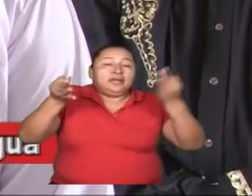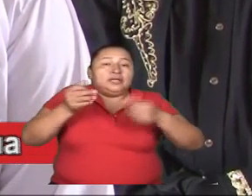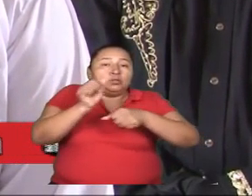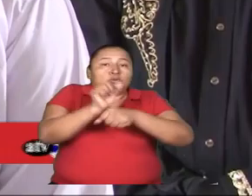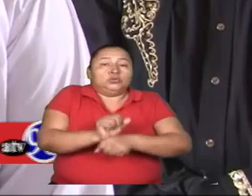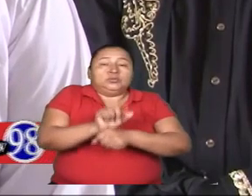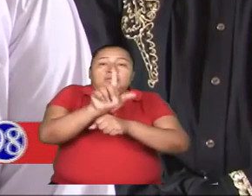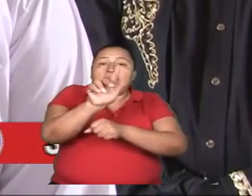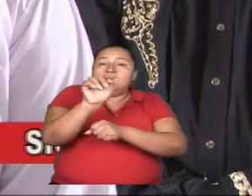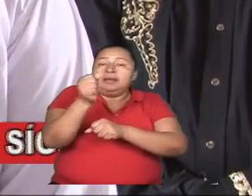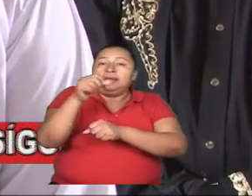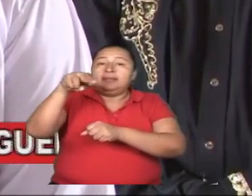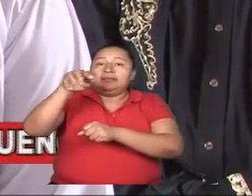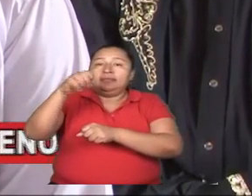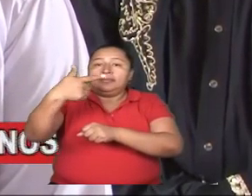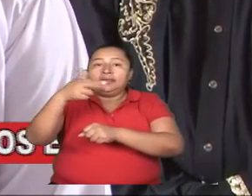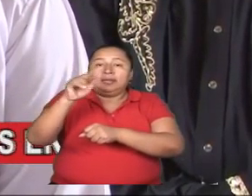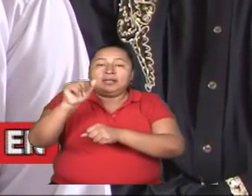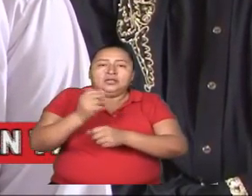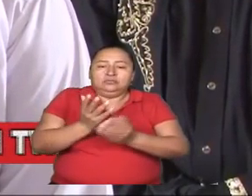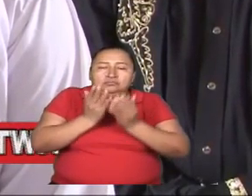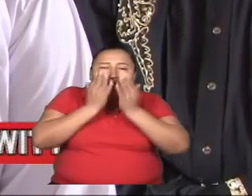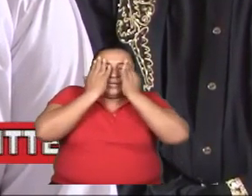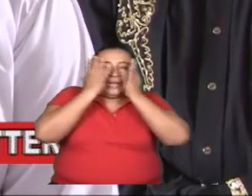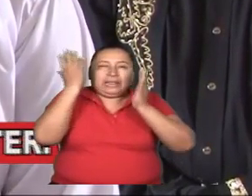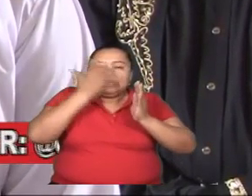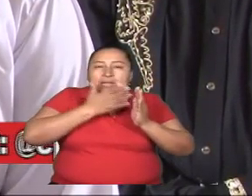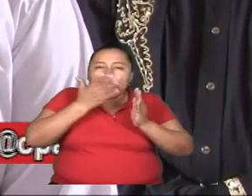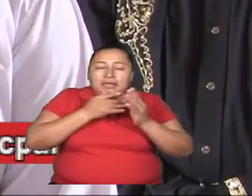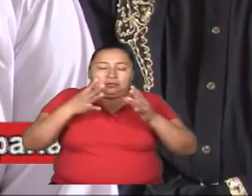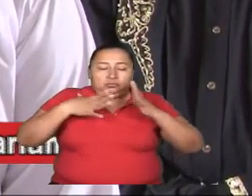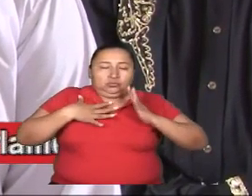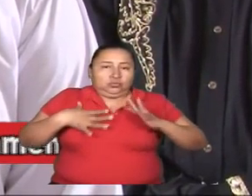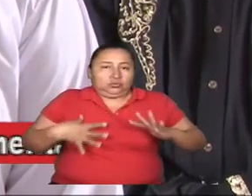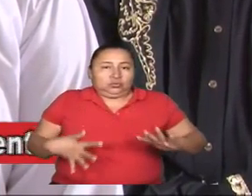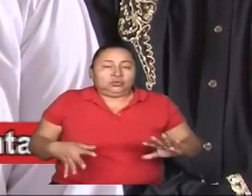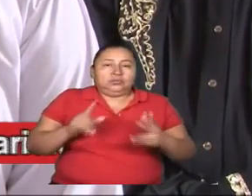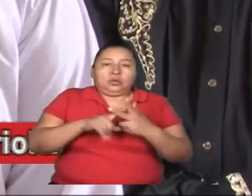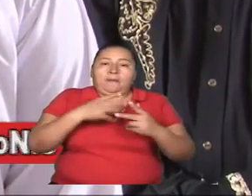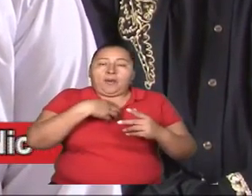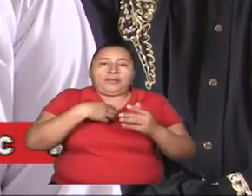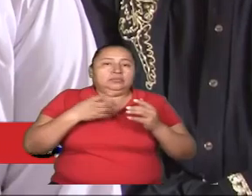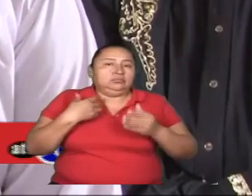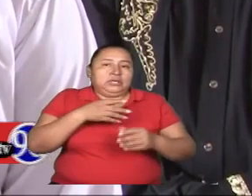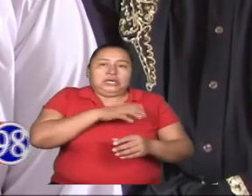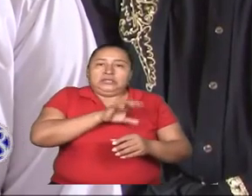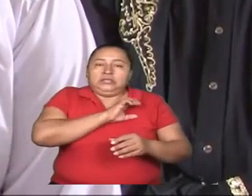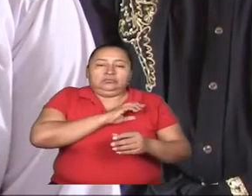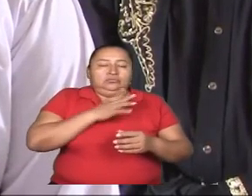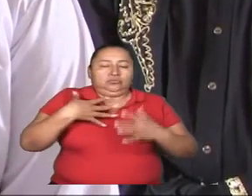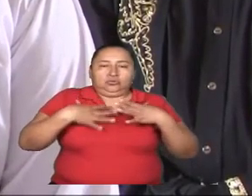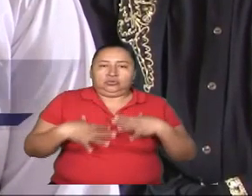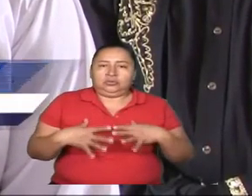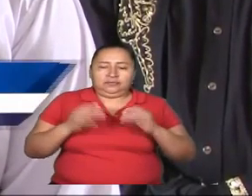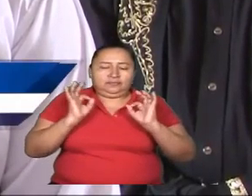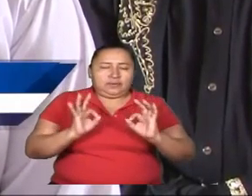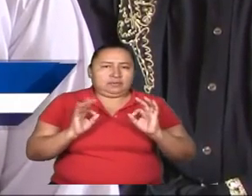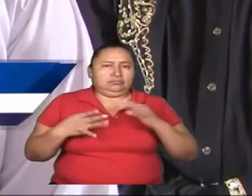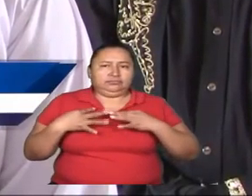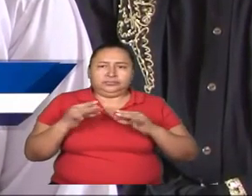Las Negras, con máscaras negras de madera, con su atuendo característico de traje formal de sastre